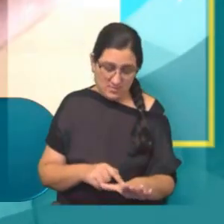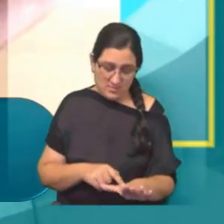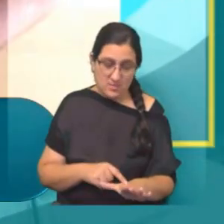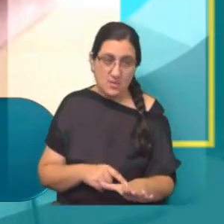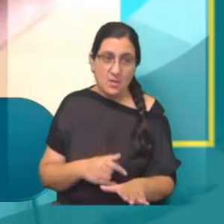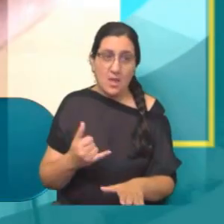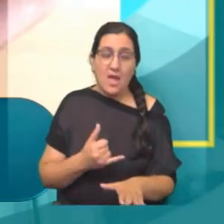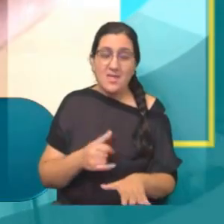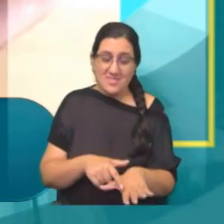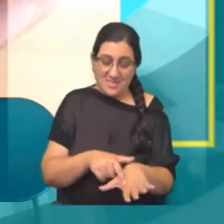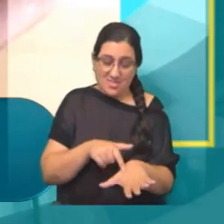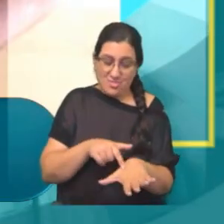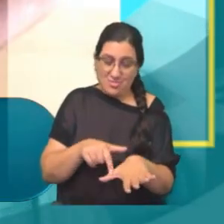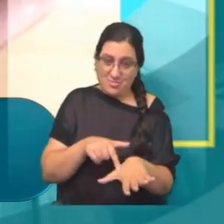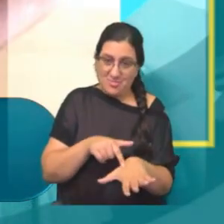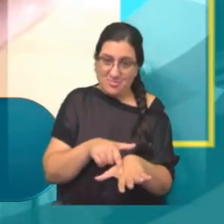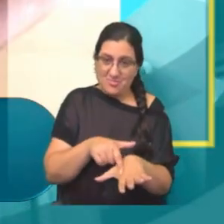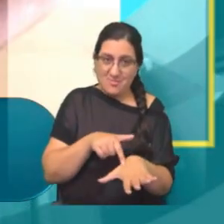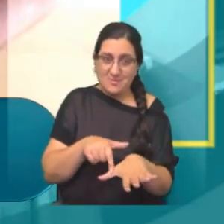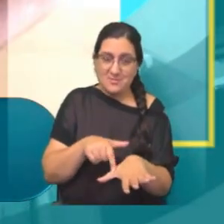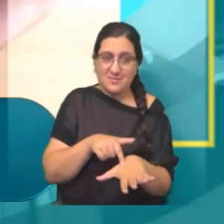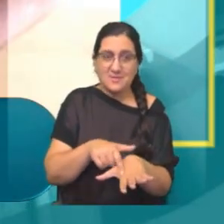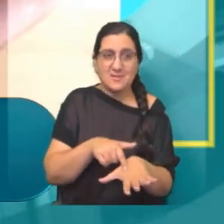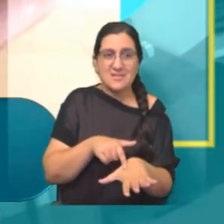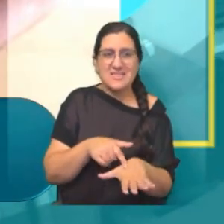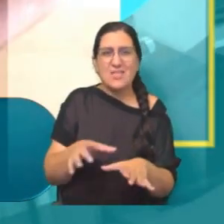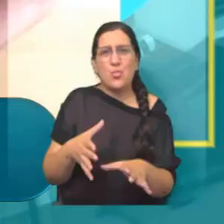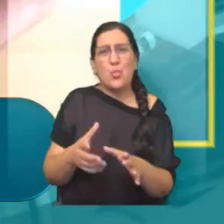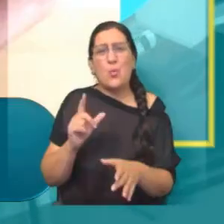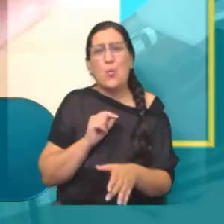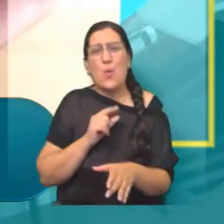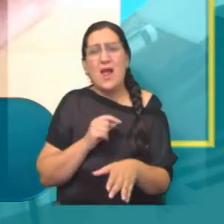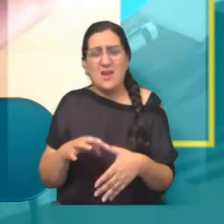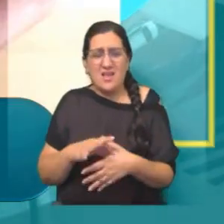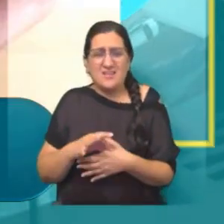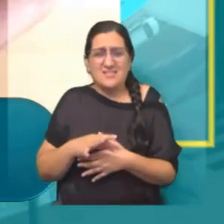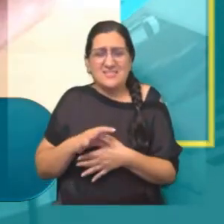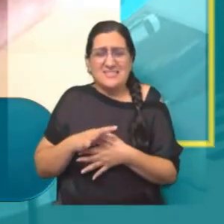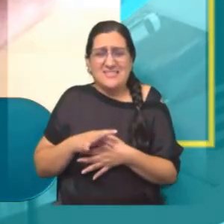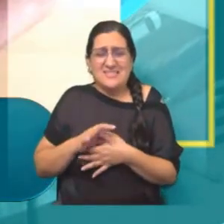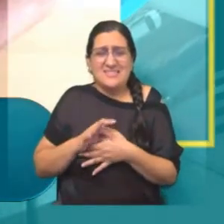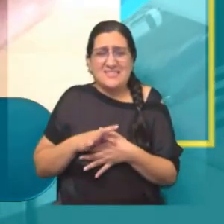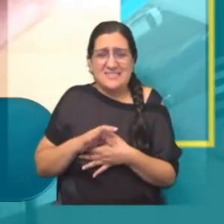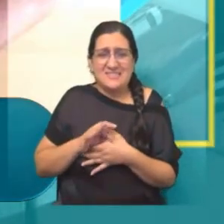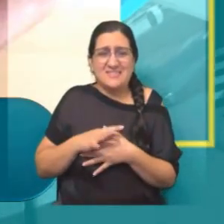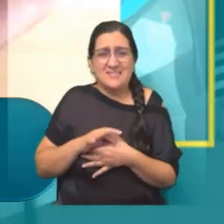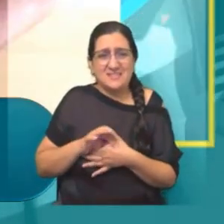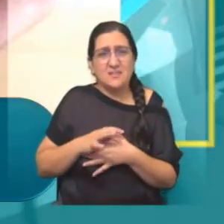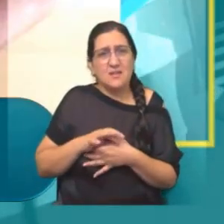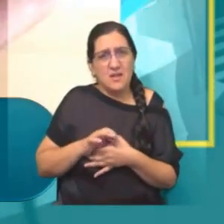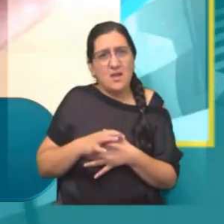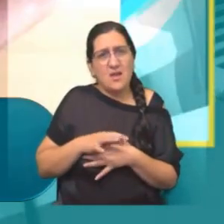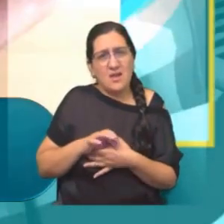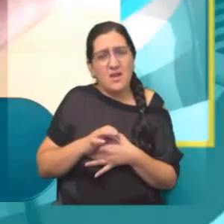de la mano, por ejemplo, acá, y se genera dolor tendinopático en los tendones de la mano, justamente. Y es bastante doloroso. La